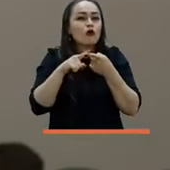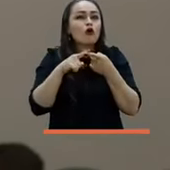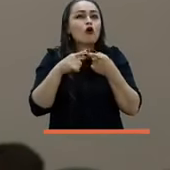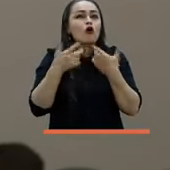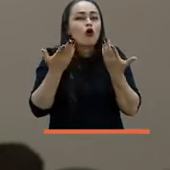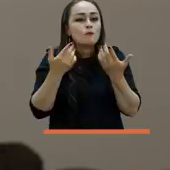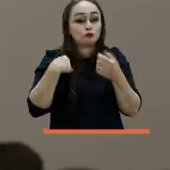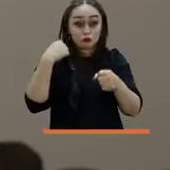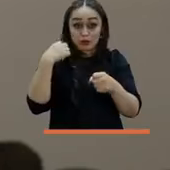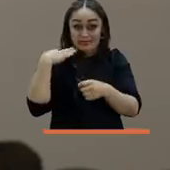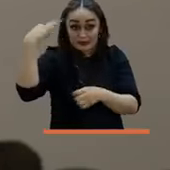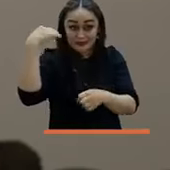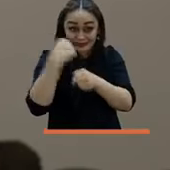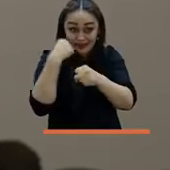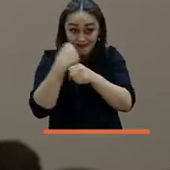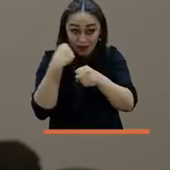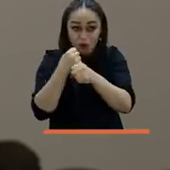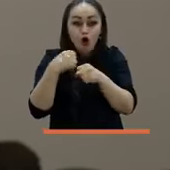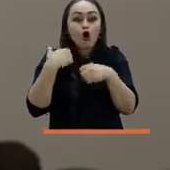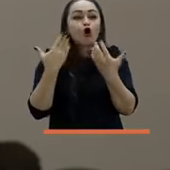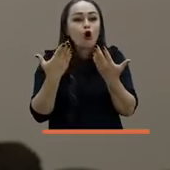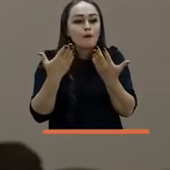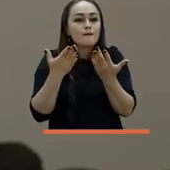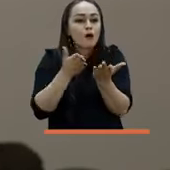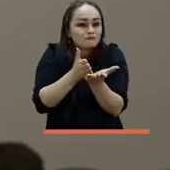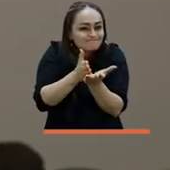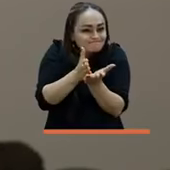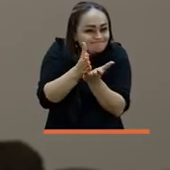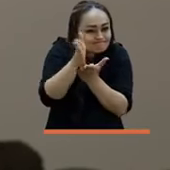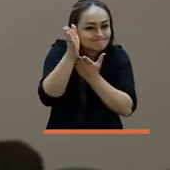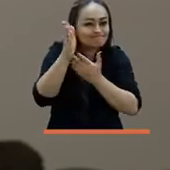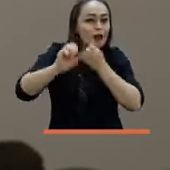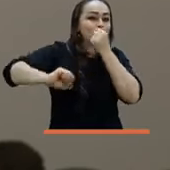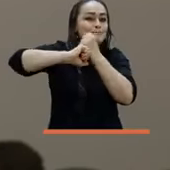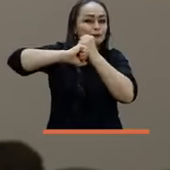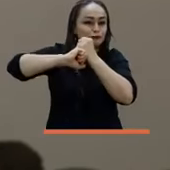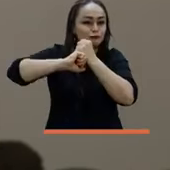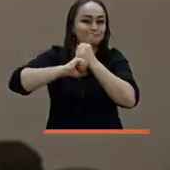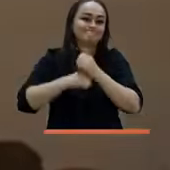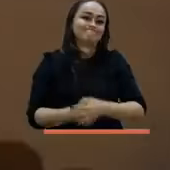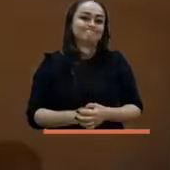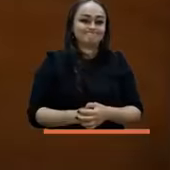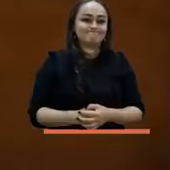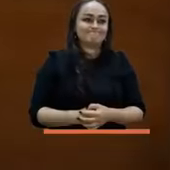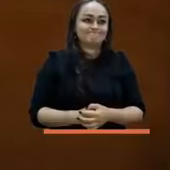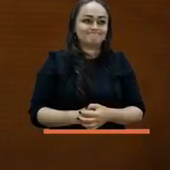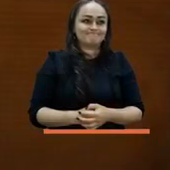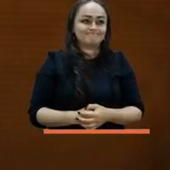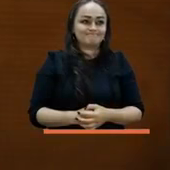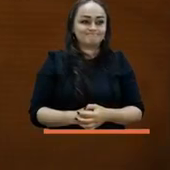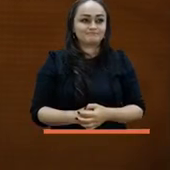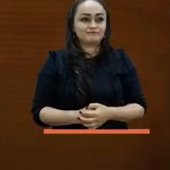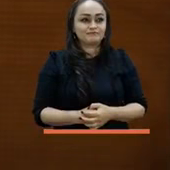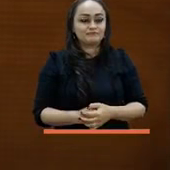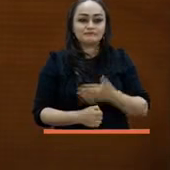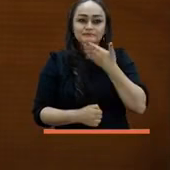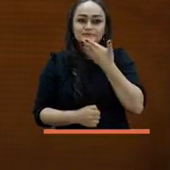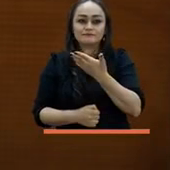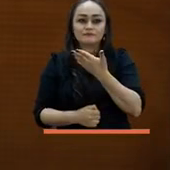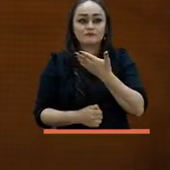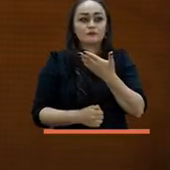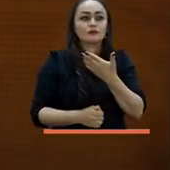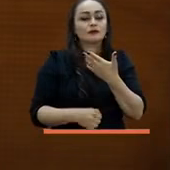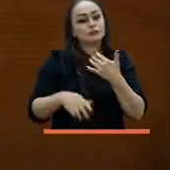laboral en una empresa y son maría gracias a angélica un minuto gracias bueno yo creo que esto es un tema